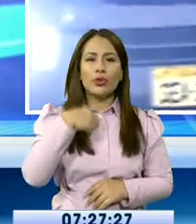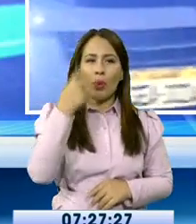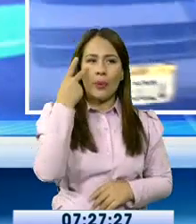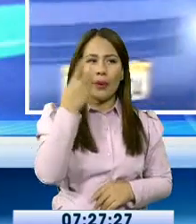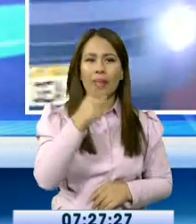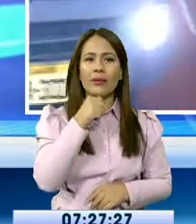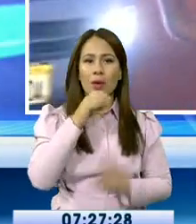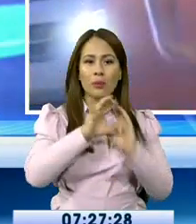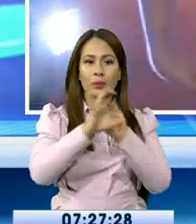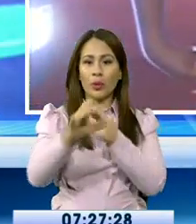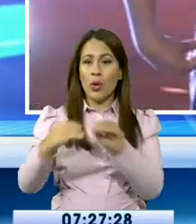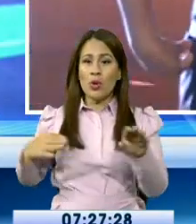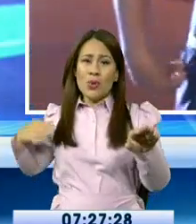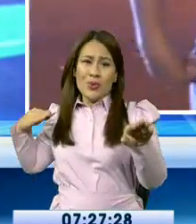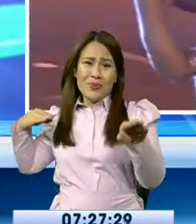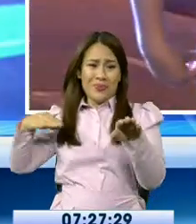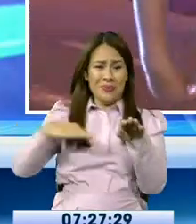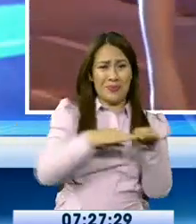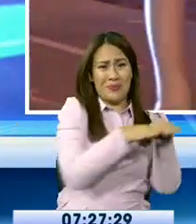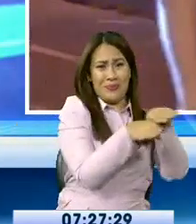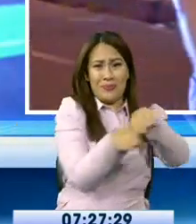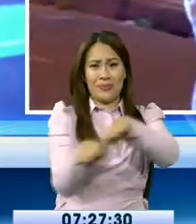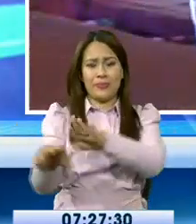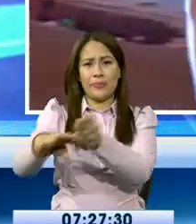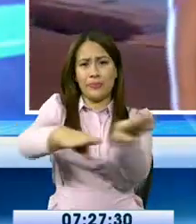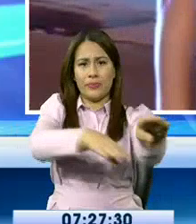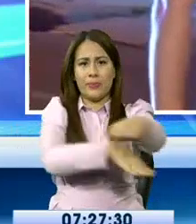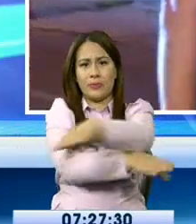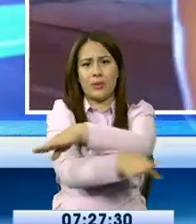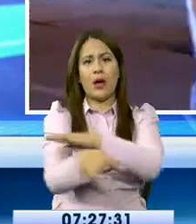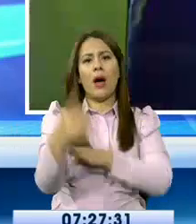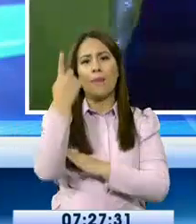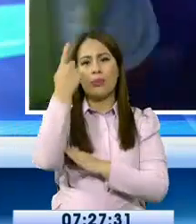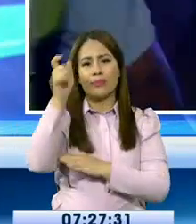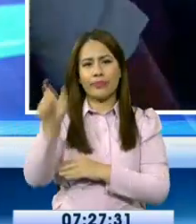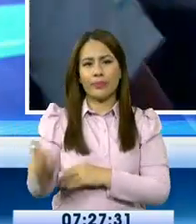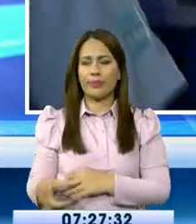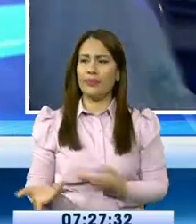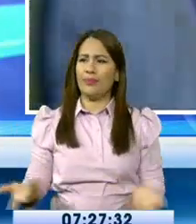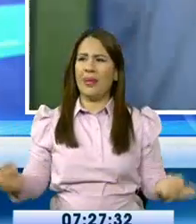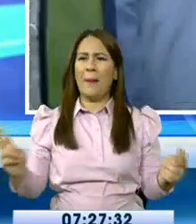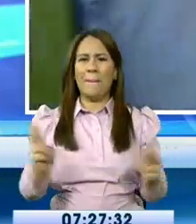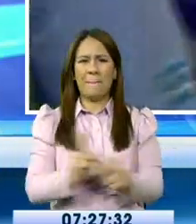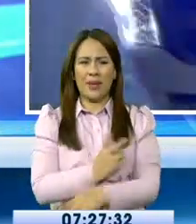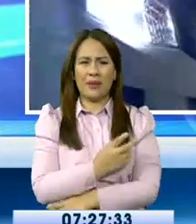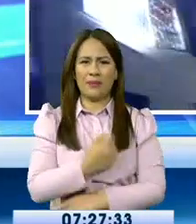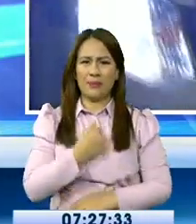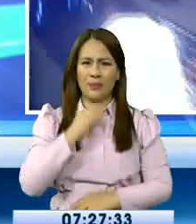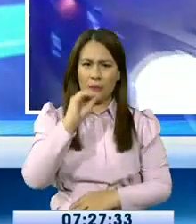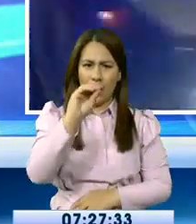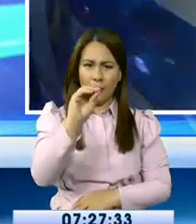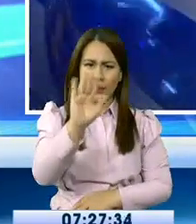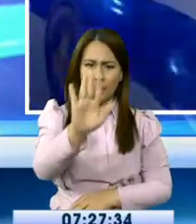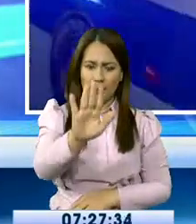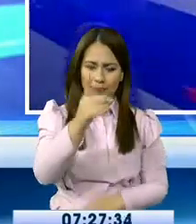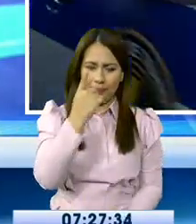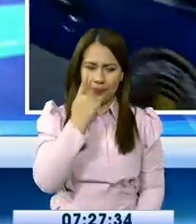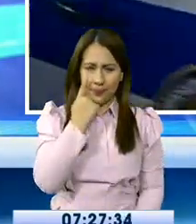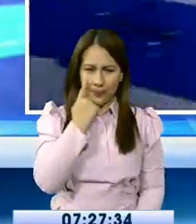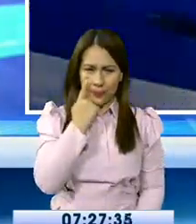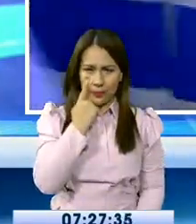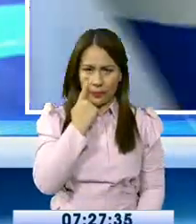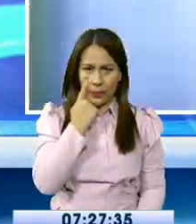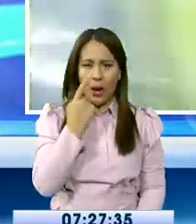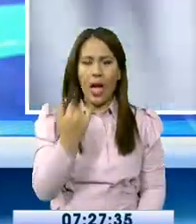le dan más velocidad, le tiran encima el carro a cualquiera, por un pasajero. Con un agravante, si me permite, Hugo, y amigos televidentes, en